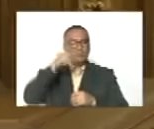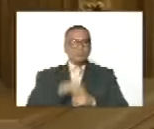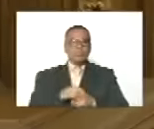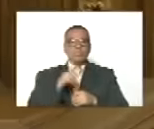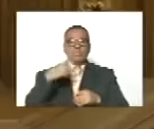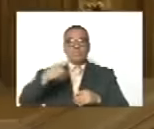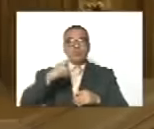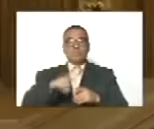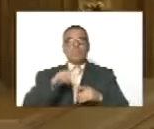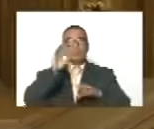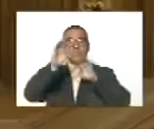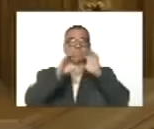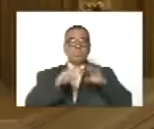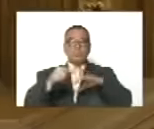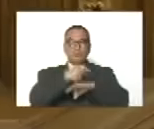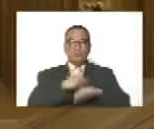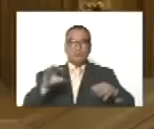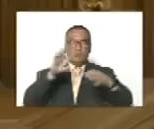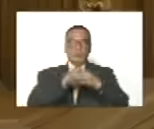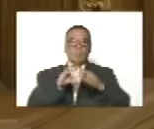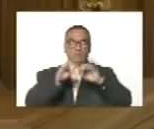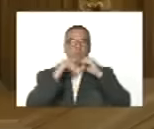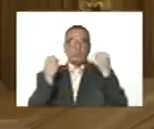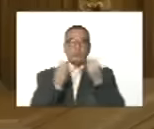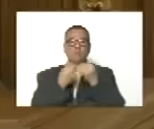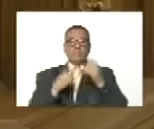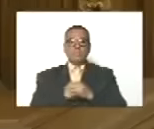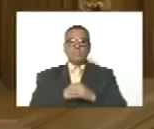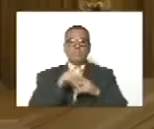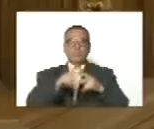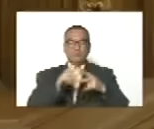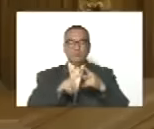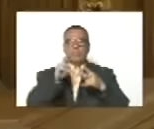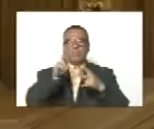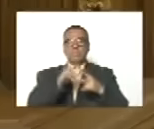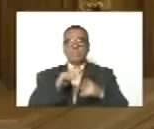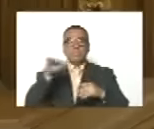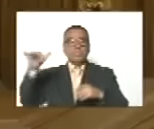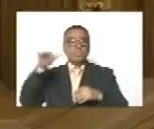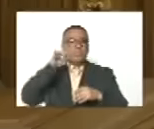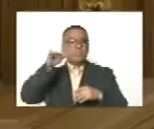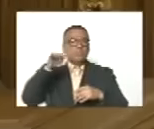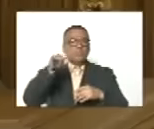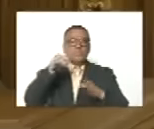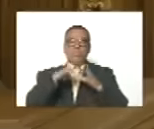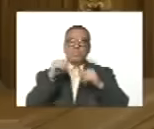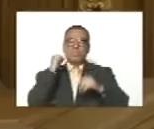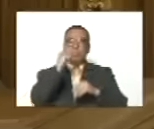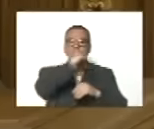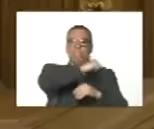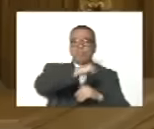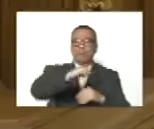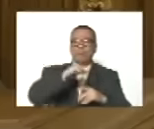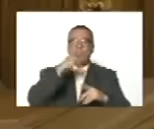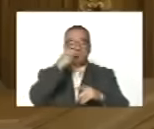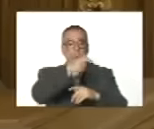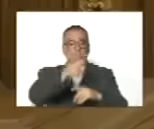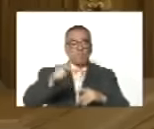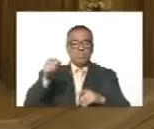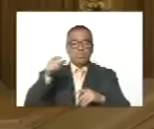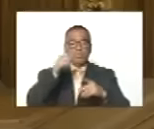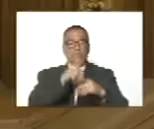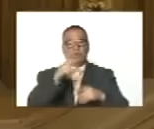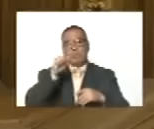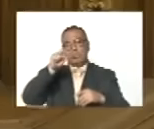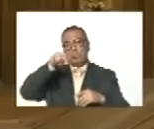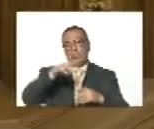más derechos al Estado palestino como miembro de esta organización. Segundo, denunciar el genocidio perpetrado contra el pueblo palestino